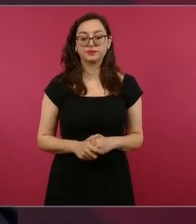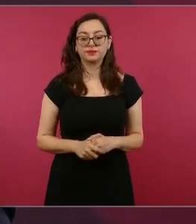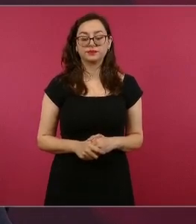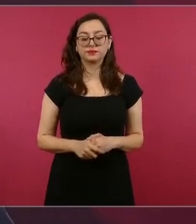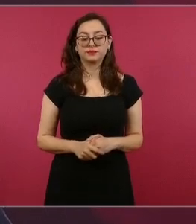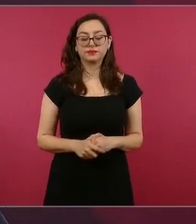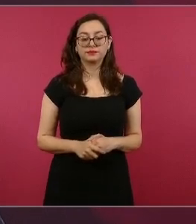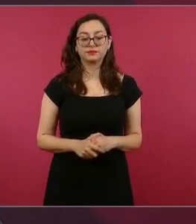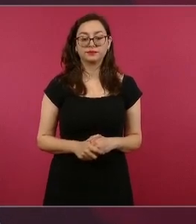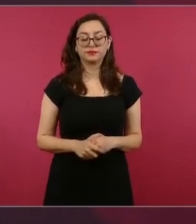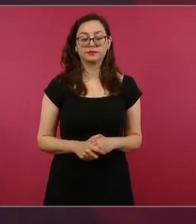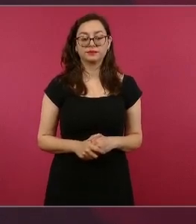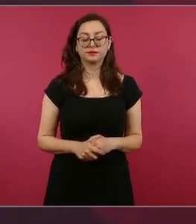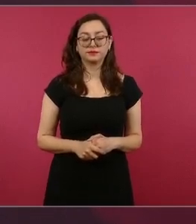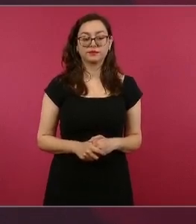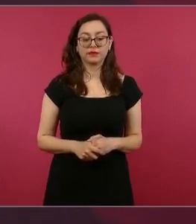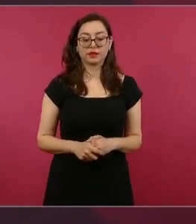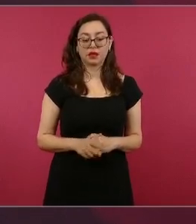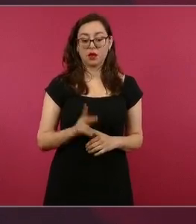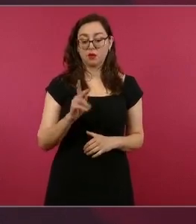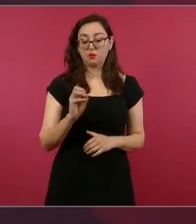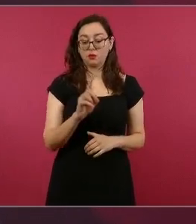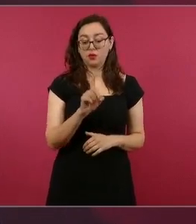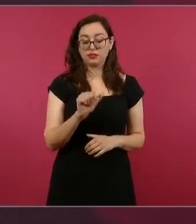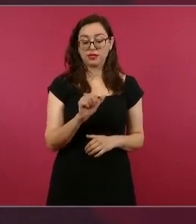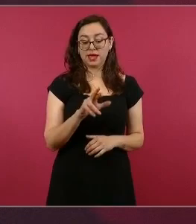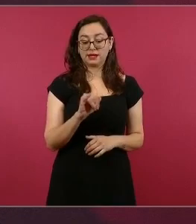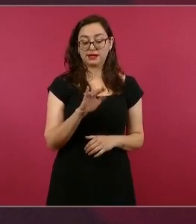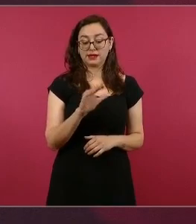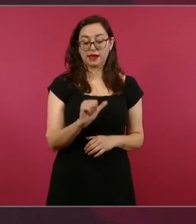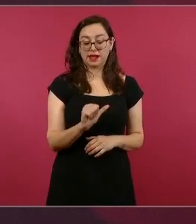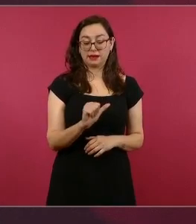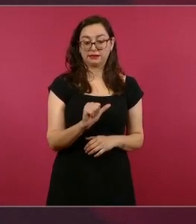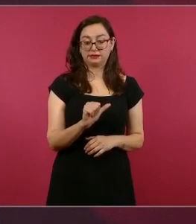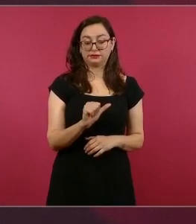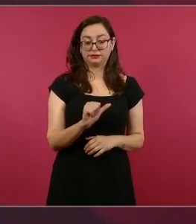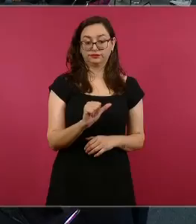ya se puede ir desde Poza Rica,